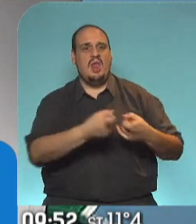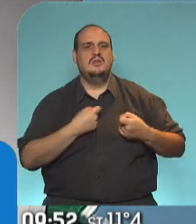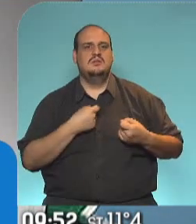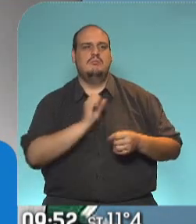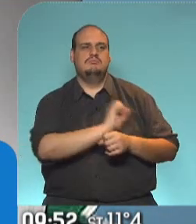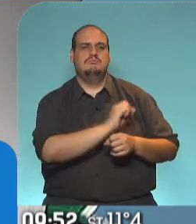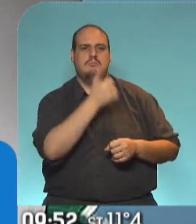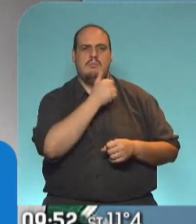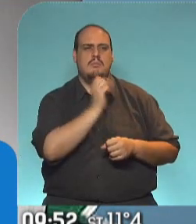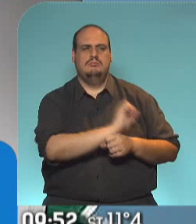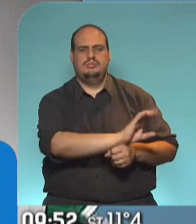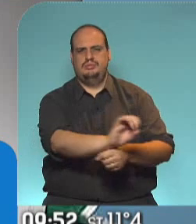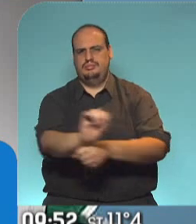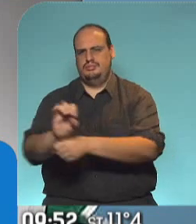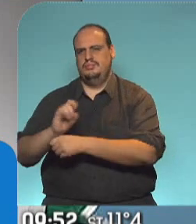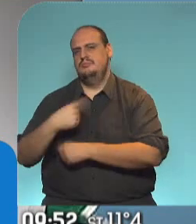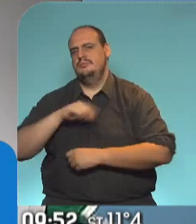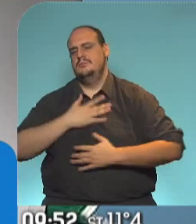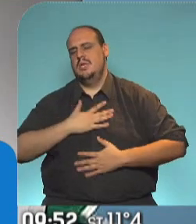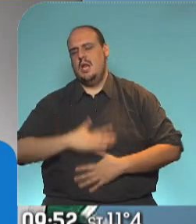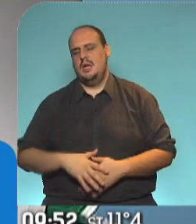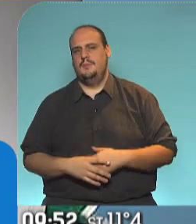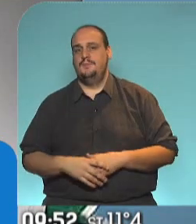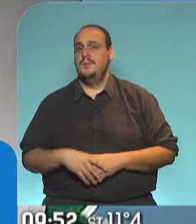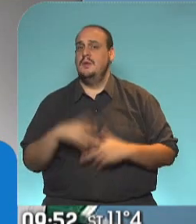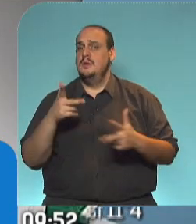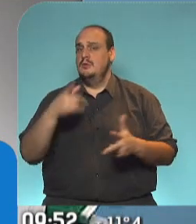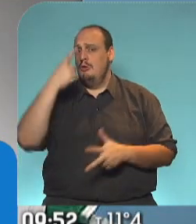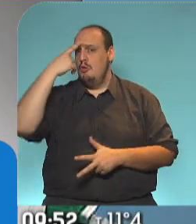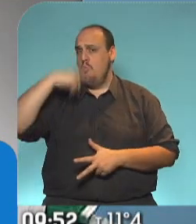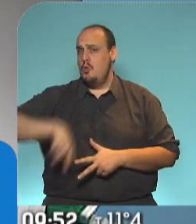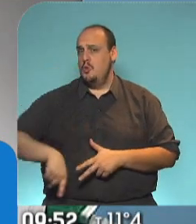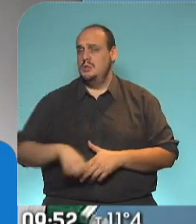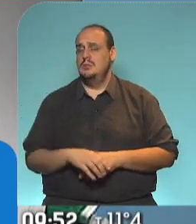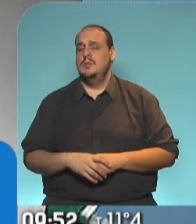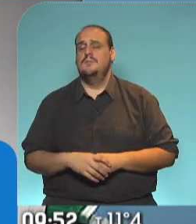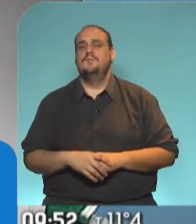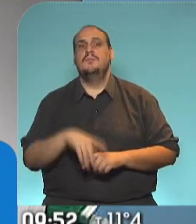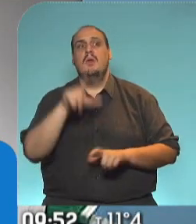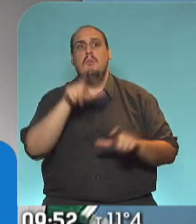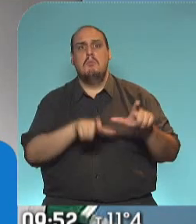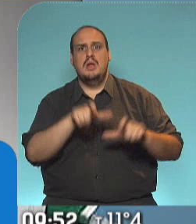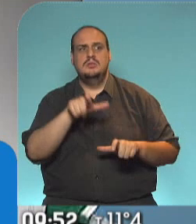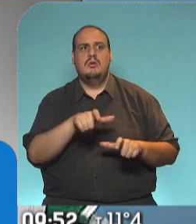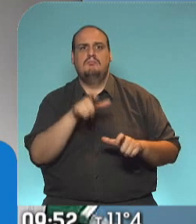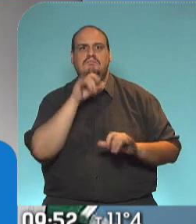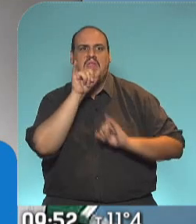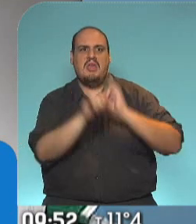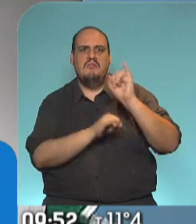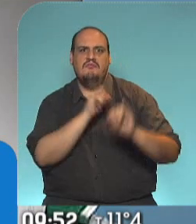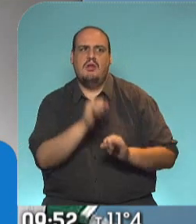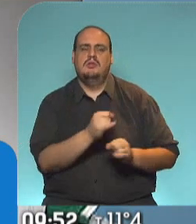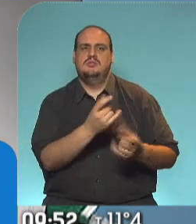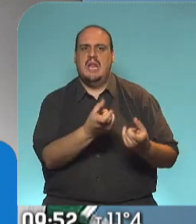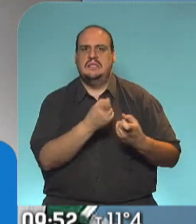necesitan la medicación finalmente quienes necesiten información no tengan alguna duda en